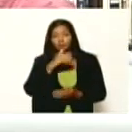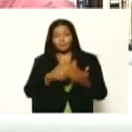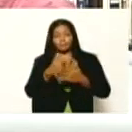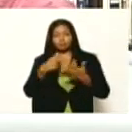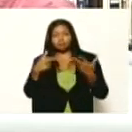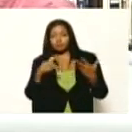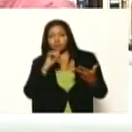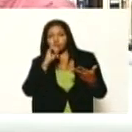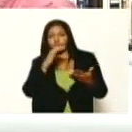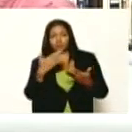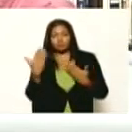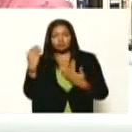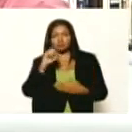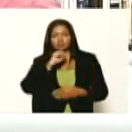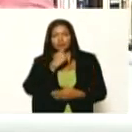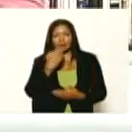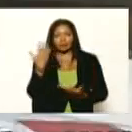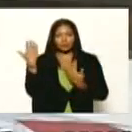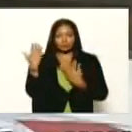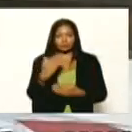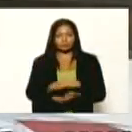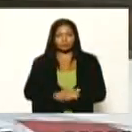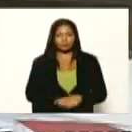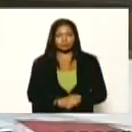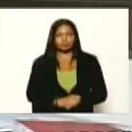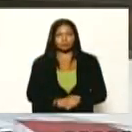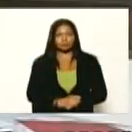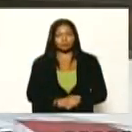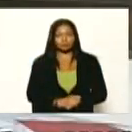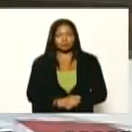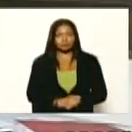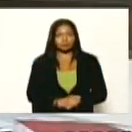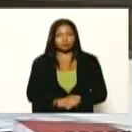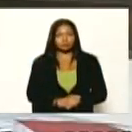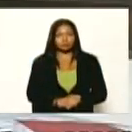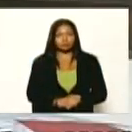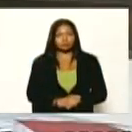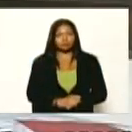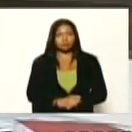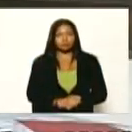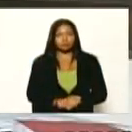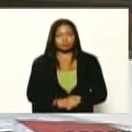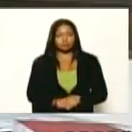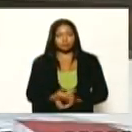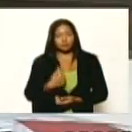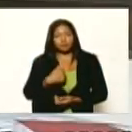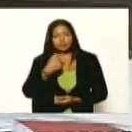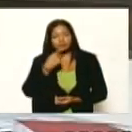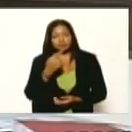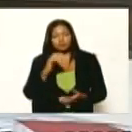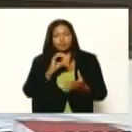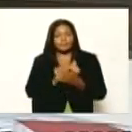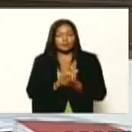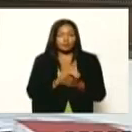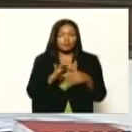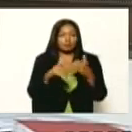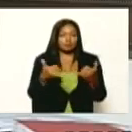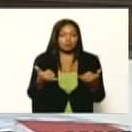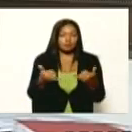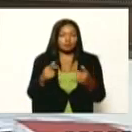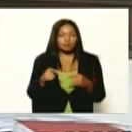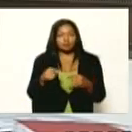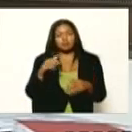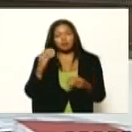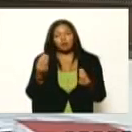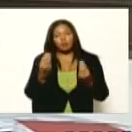datos ahí. Secretos, adelante. Estamos, presidente, yo le decía a la gente, a los compañeros, que esta